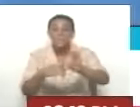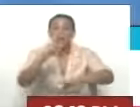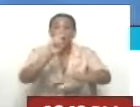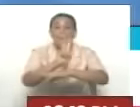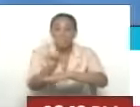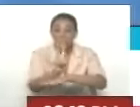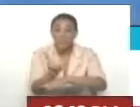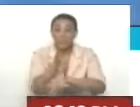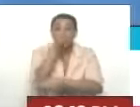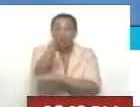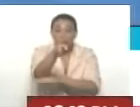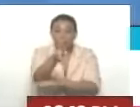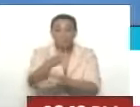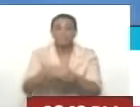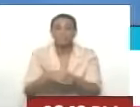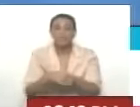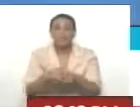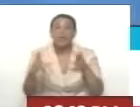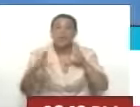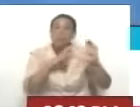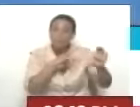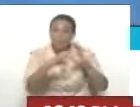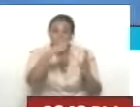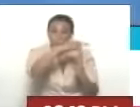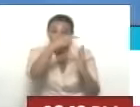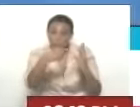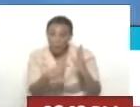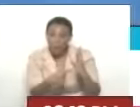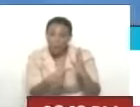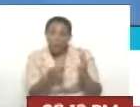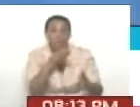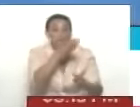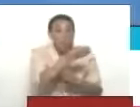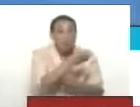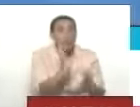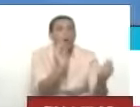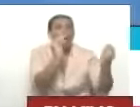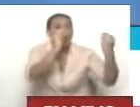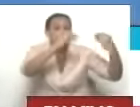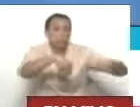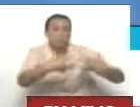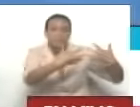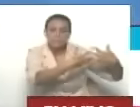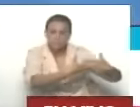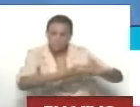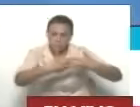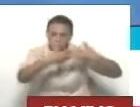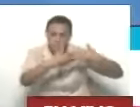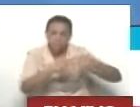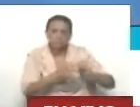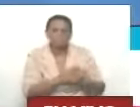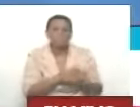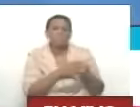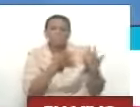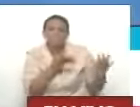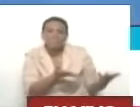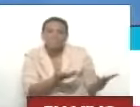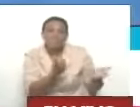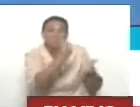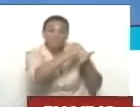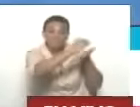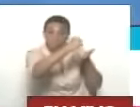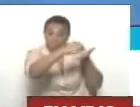Venezuela. En esas conversaciones se llegaron a acuerdos. Los acuerdos se